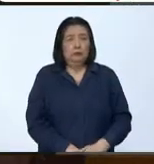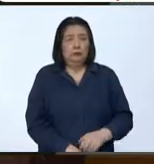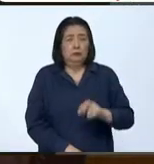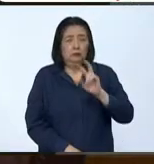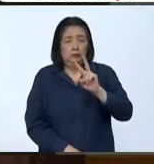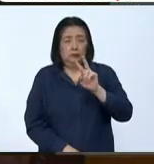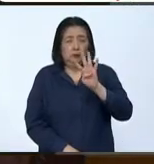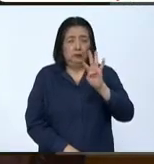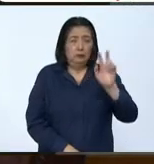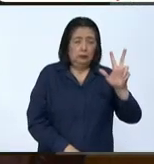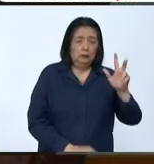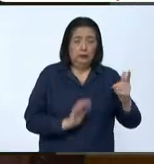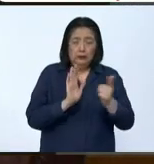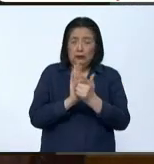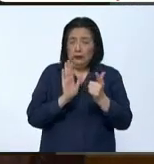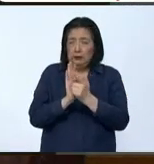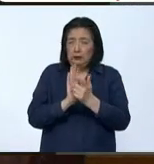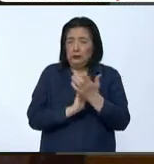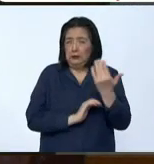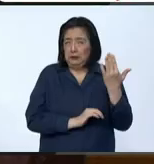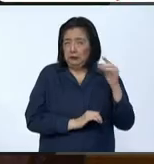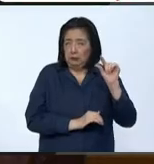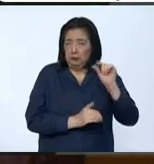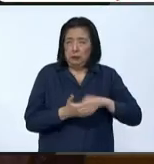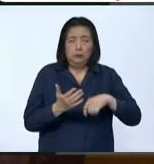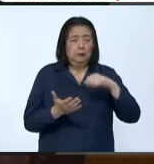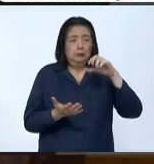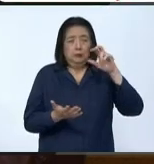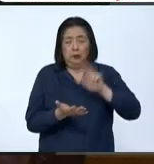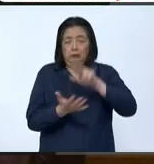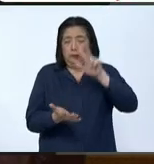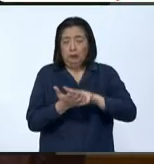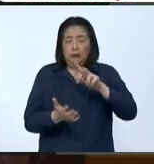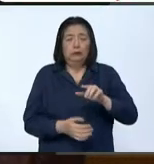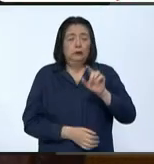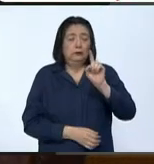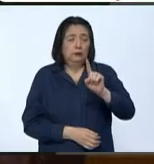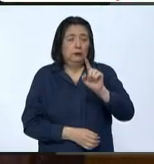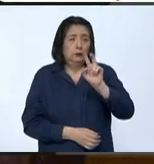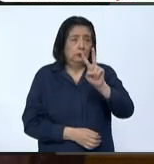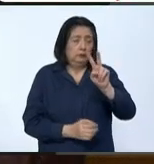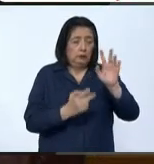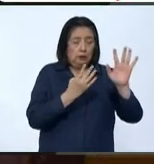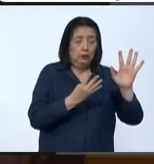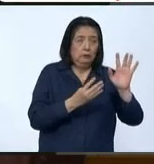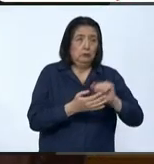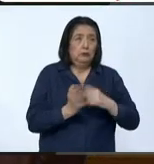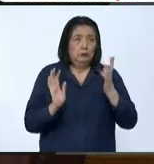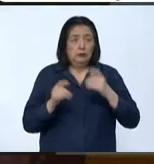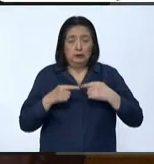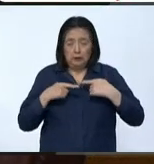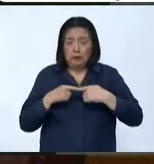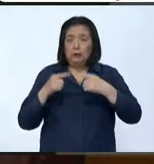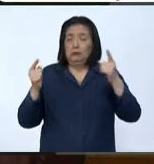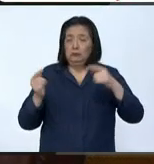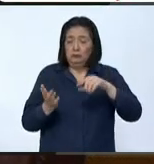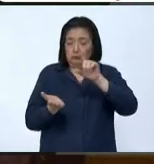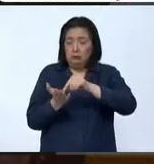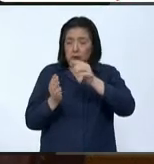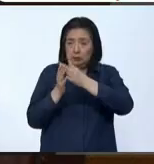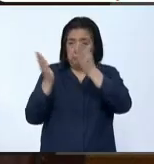243 leyes recientemente expedidas 129 de ellas han sido promulgadas